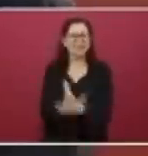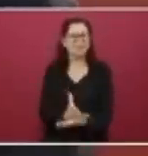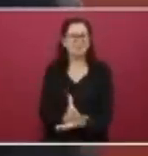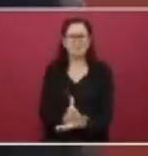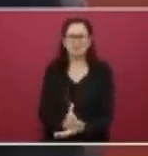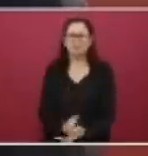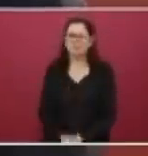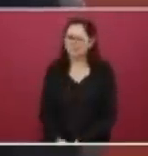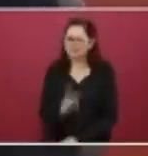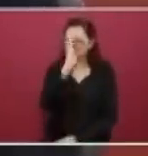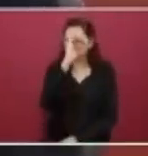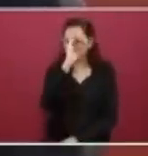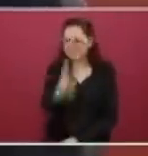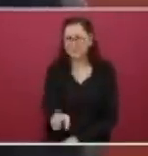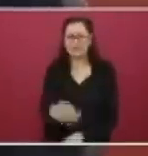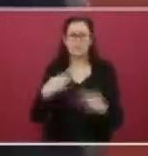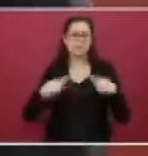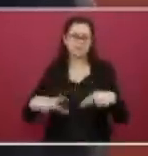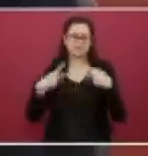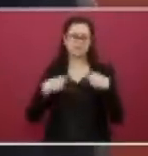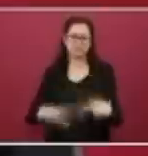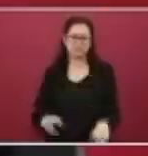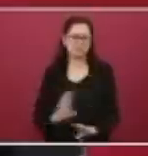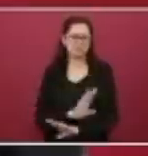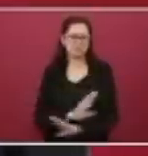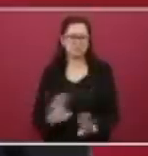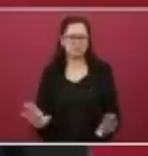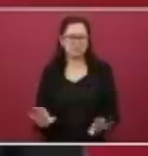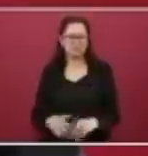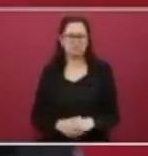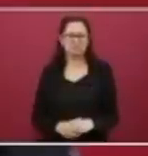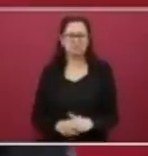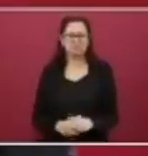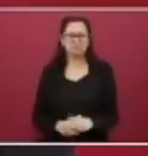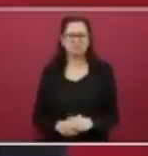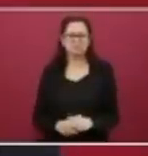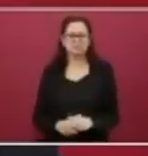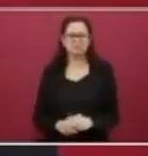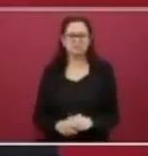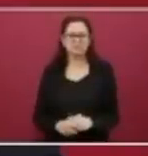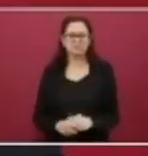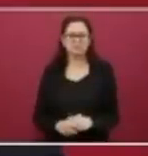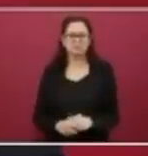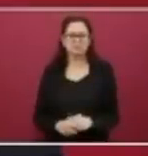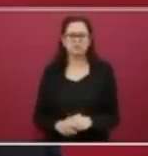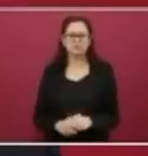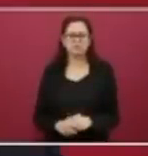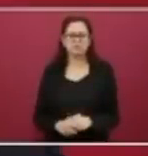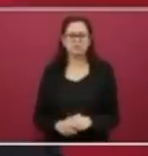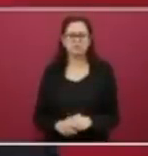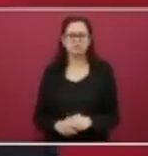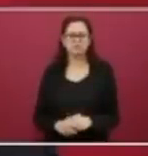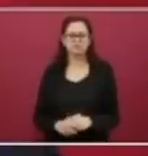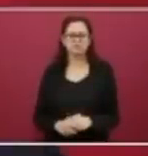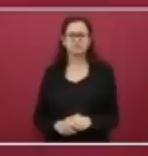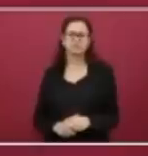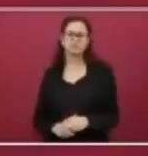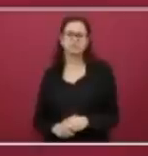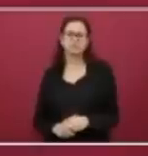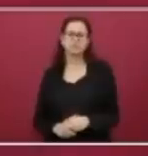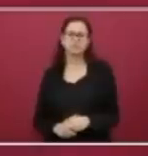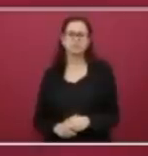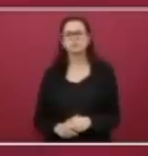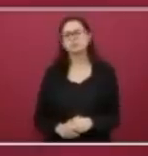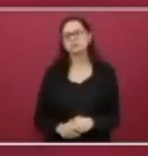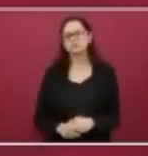para nacer apoyo directo este no queremos